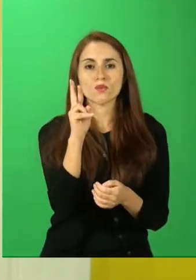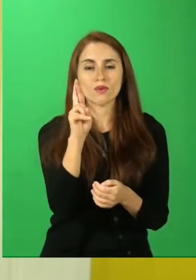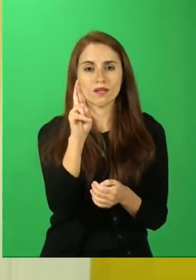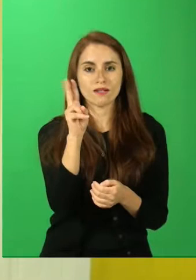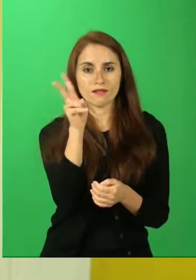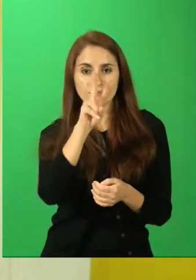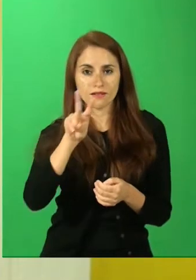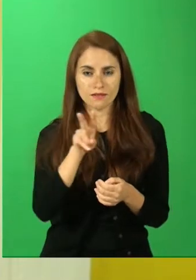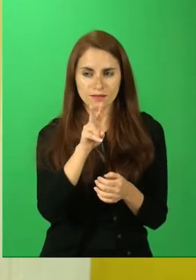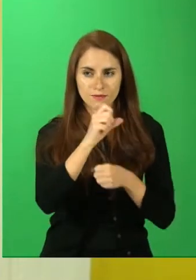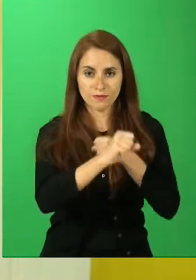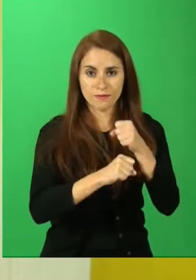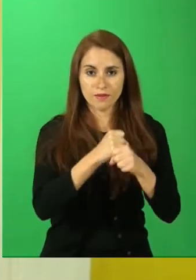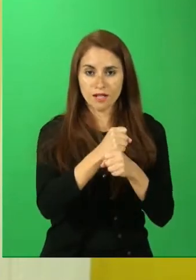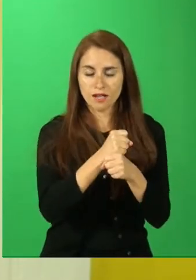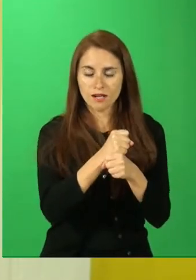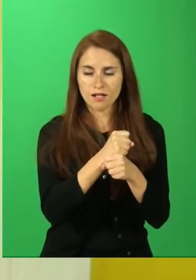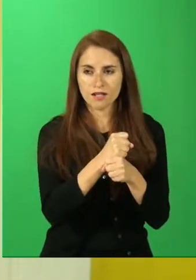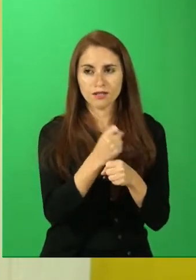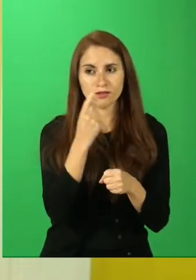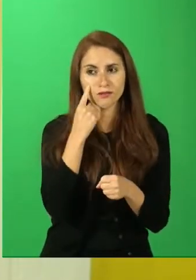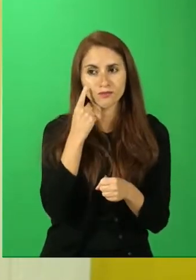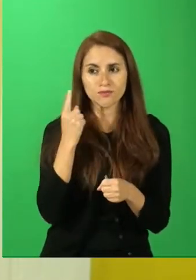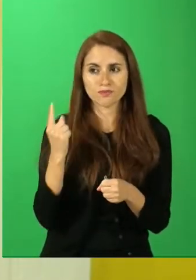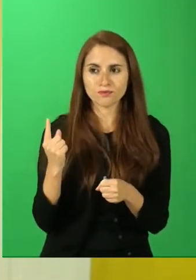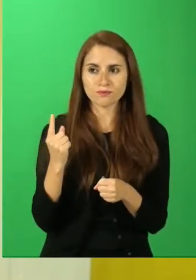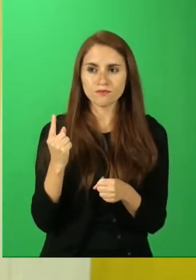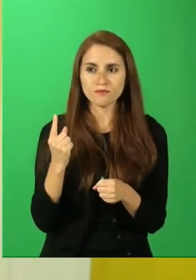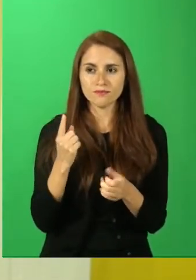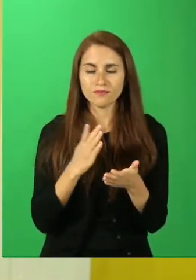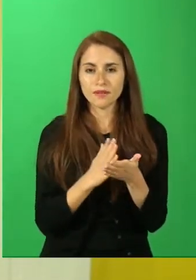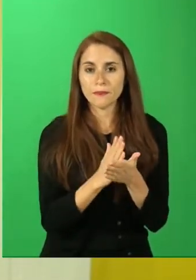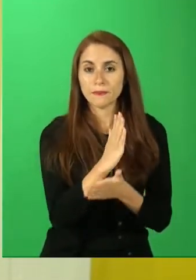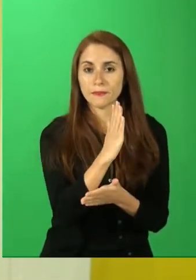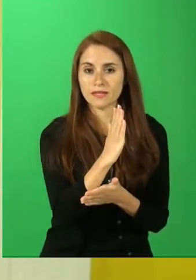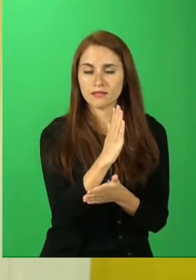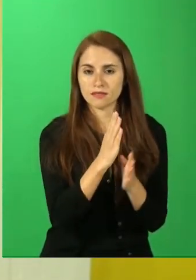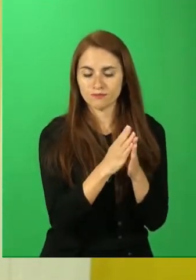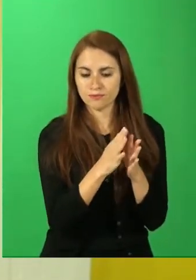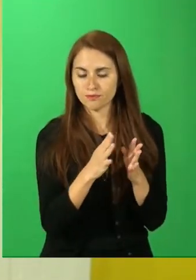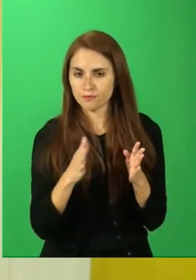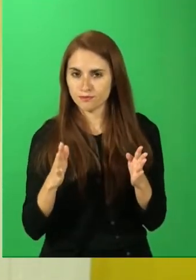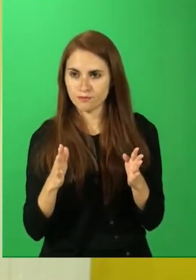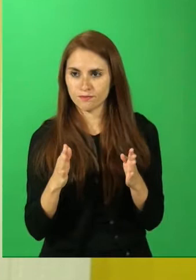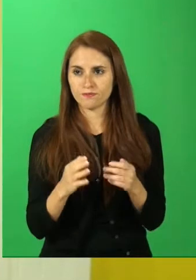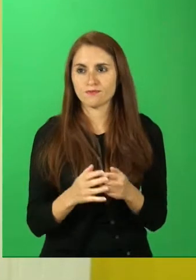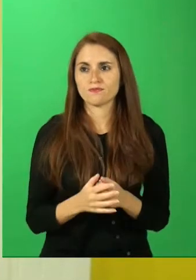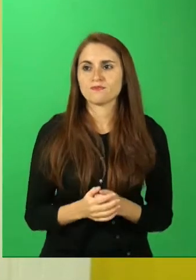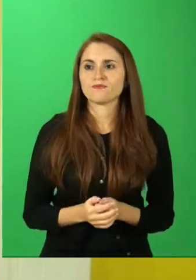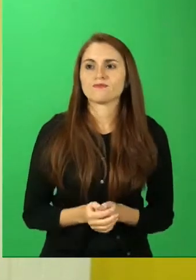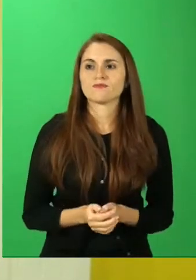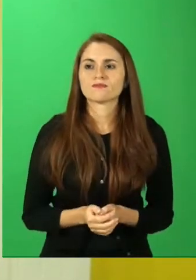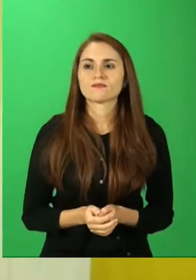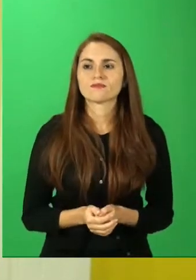los años en que este gobierno duró en el mundo.